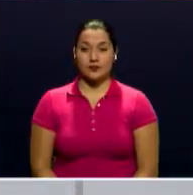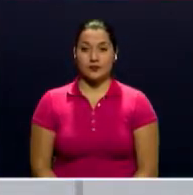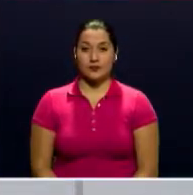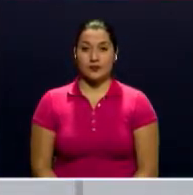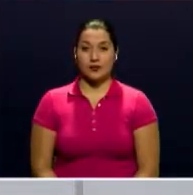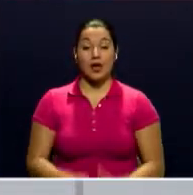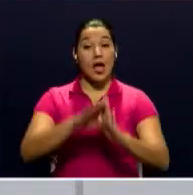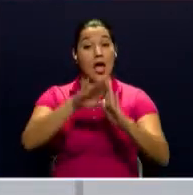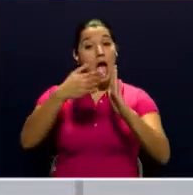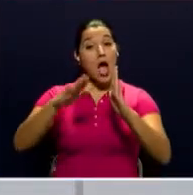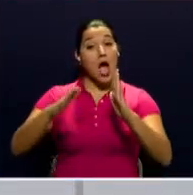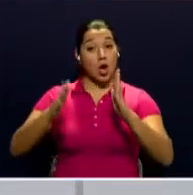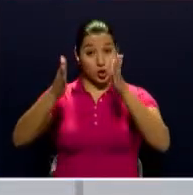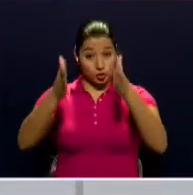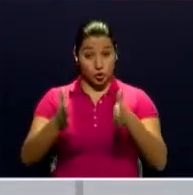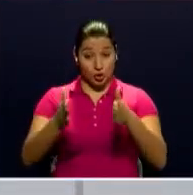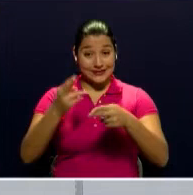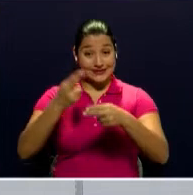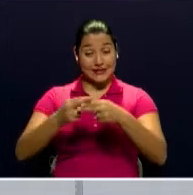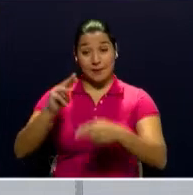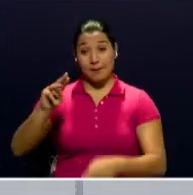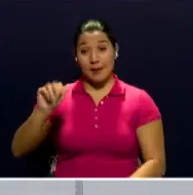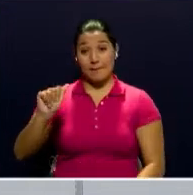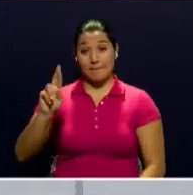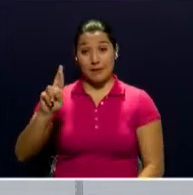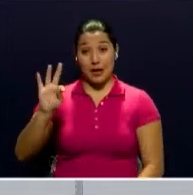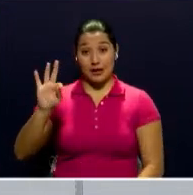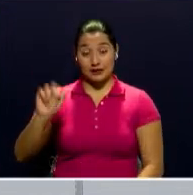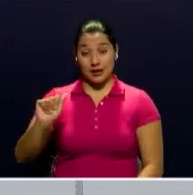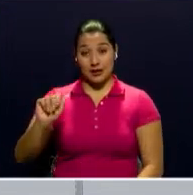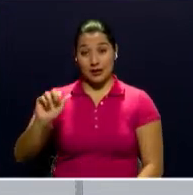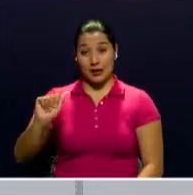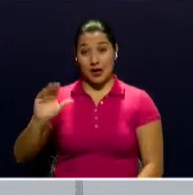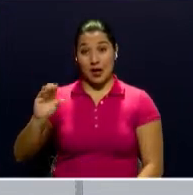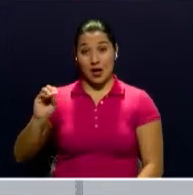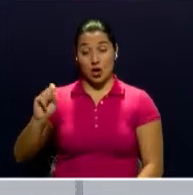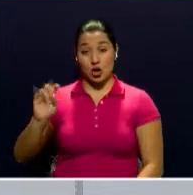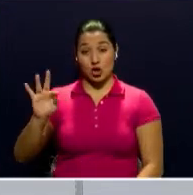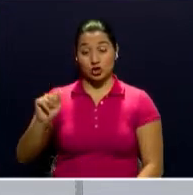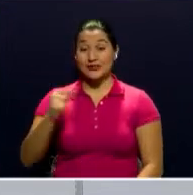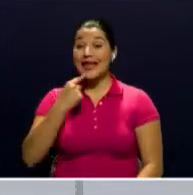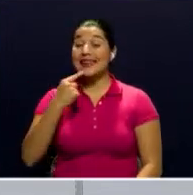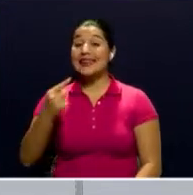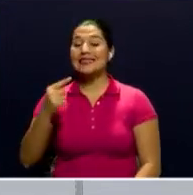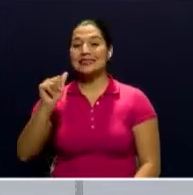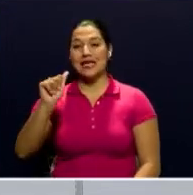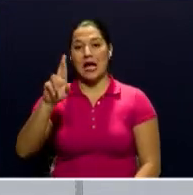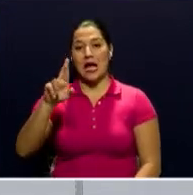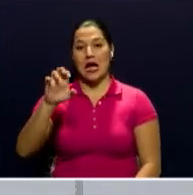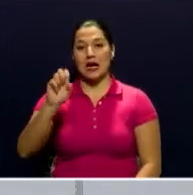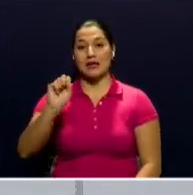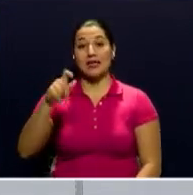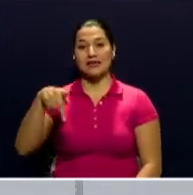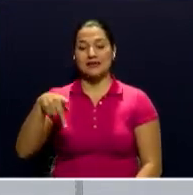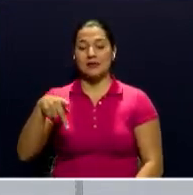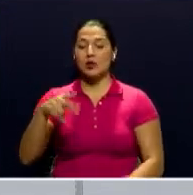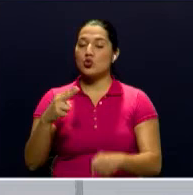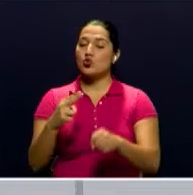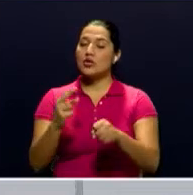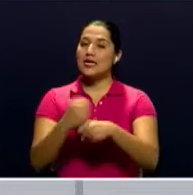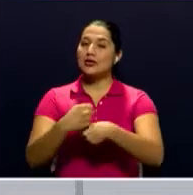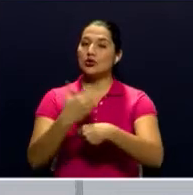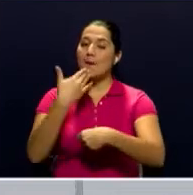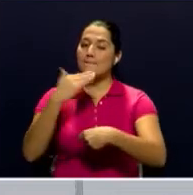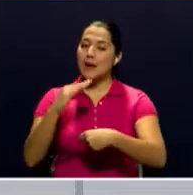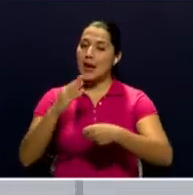La Contralora General de la República, Marta Acosta, señaló que la ARECEP ha calculado mal la tarifa eléctrica por años, generando